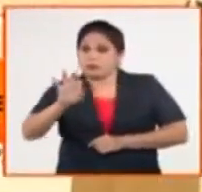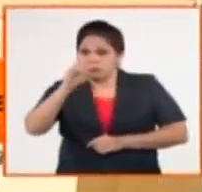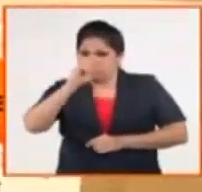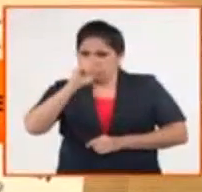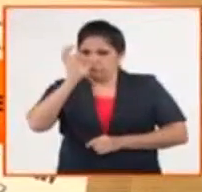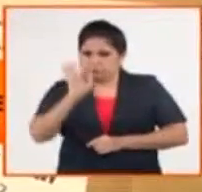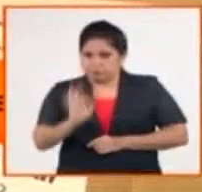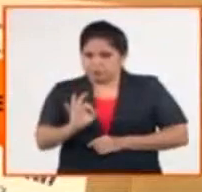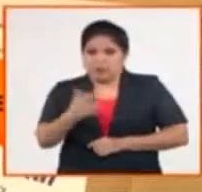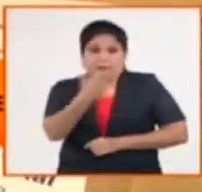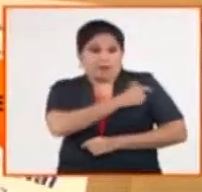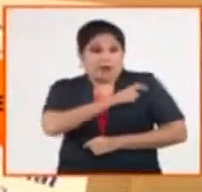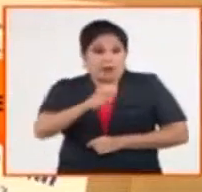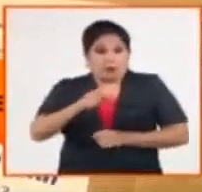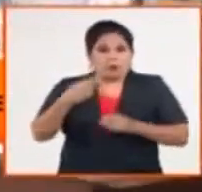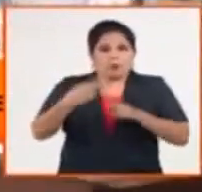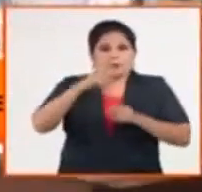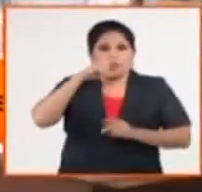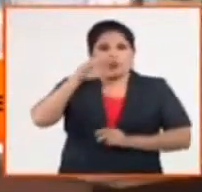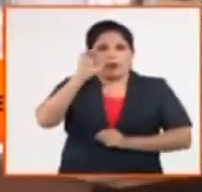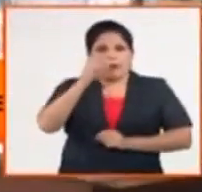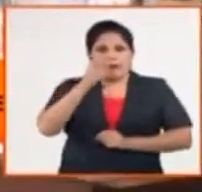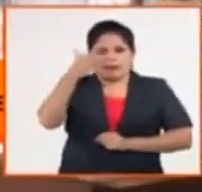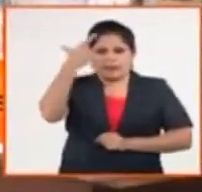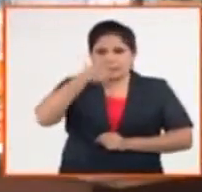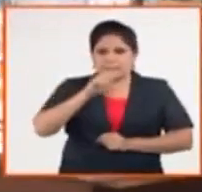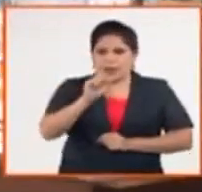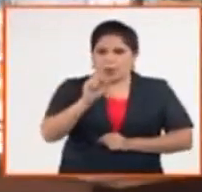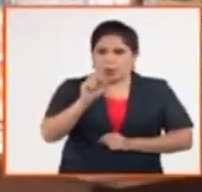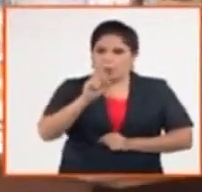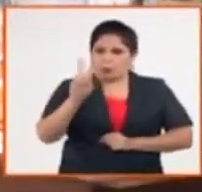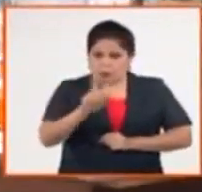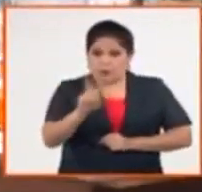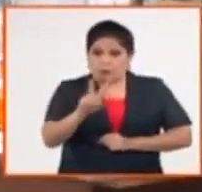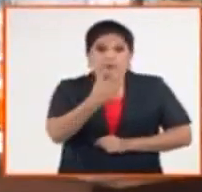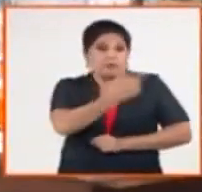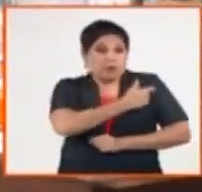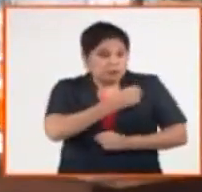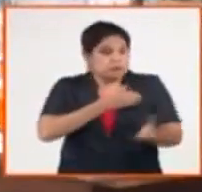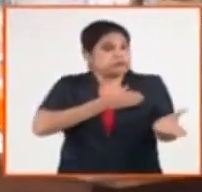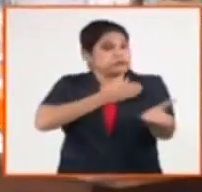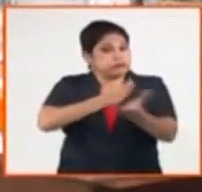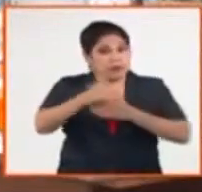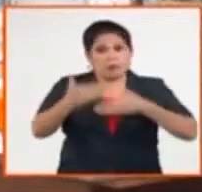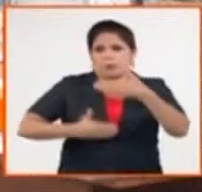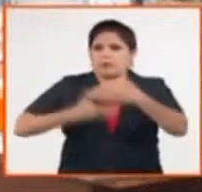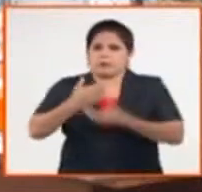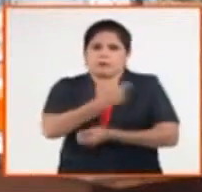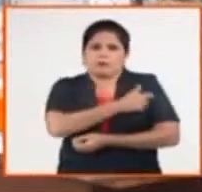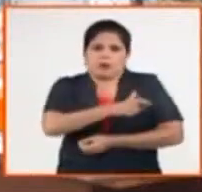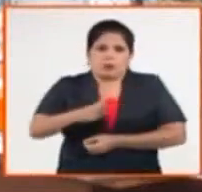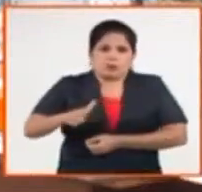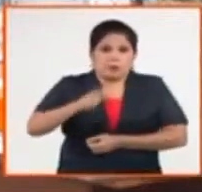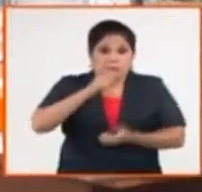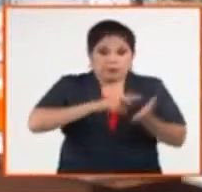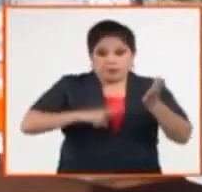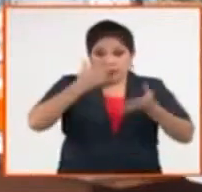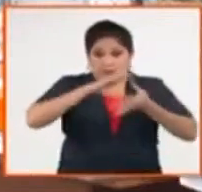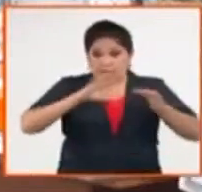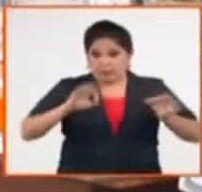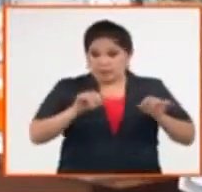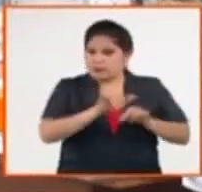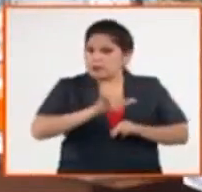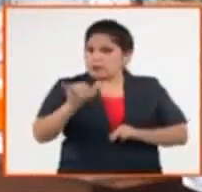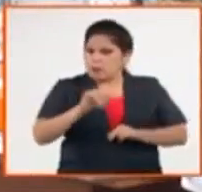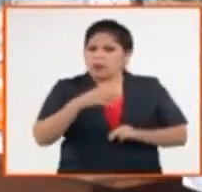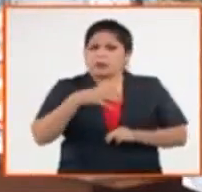con la vacuna Soberana 02. Contamos con la vacuna que permite dar continuidad al proceso de vacunación en nuestra provincia y de igual forma contamos con el